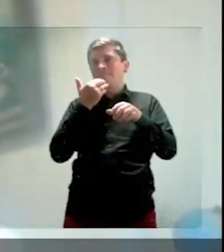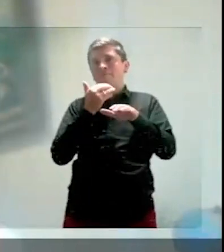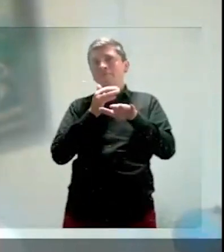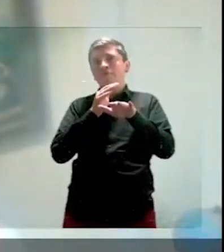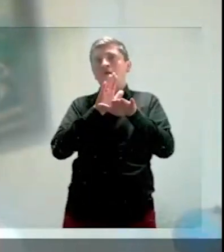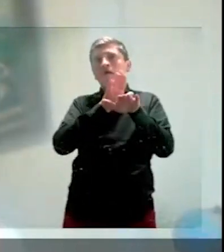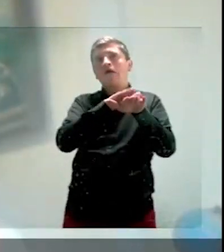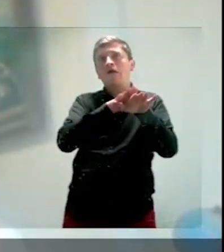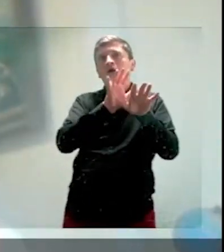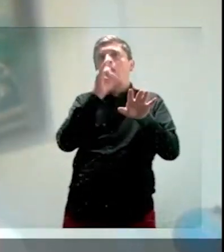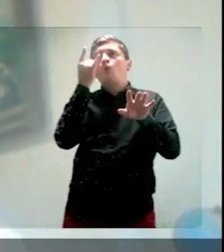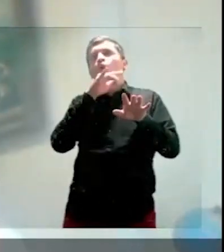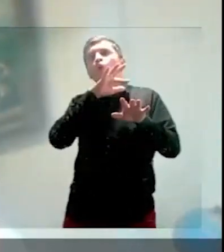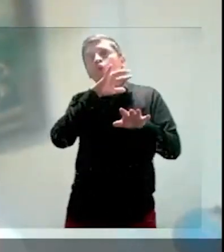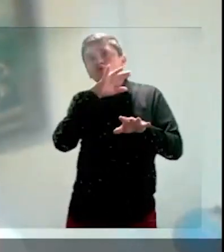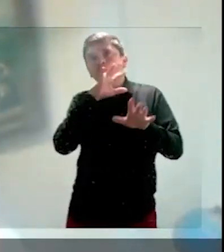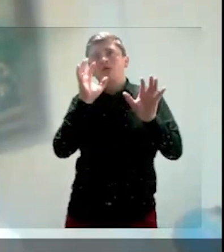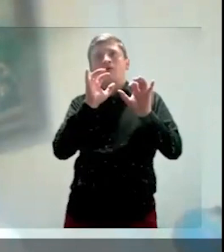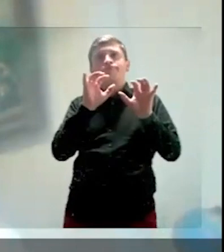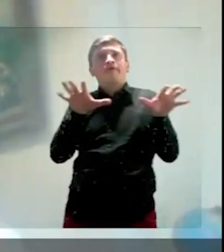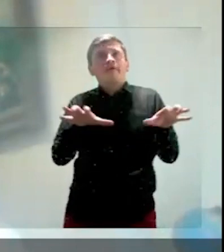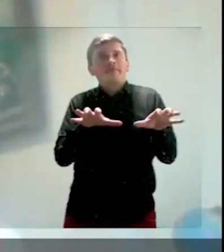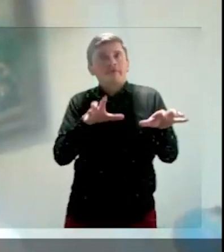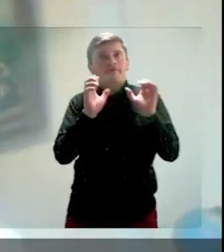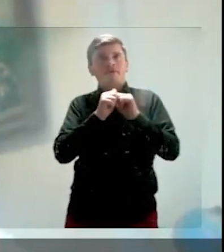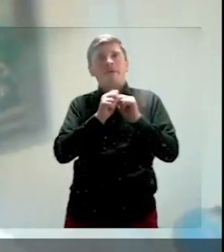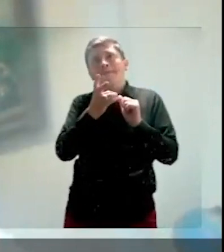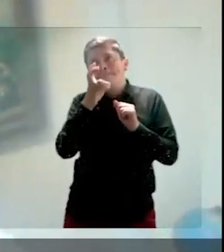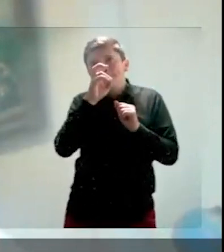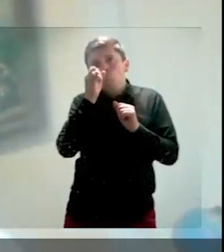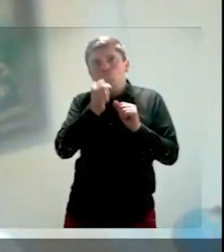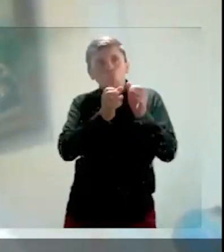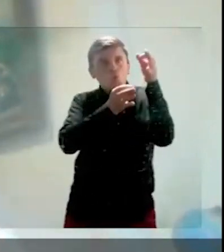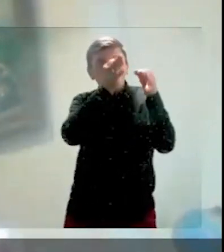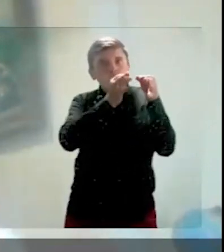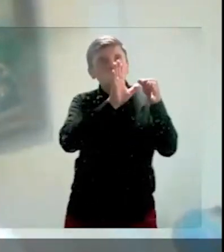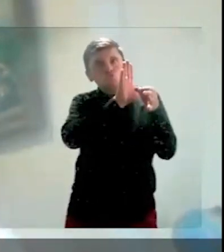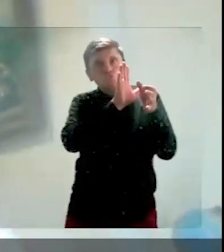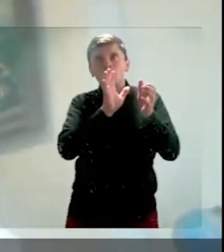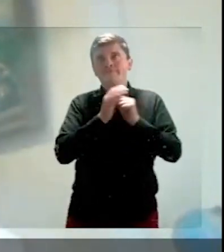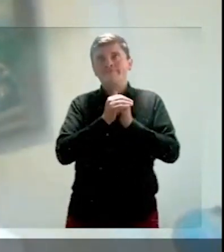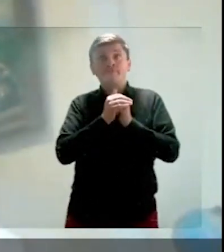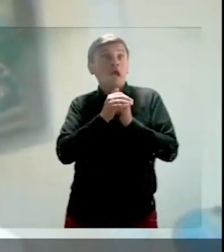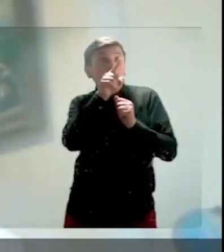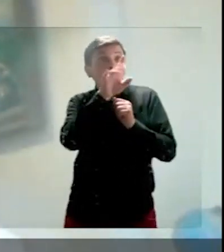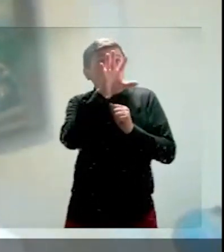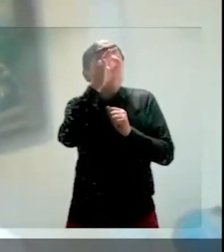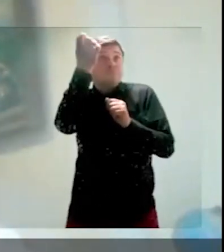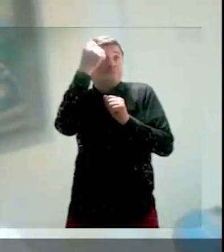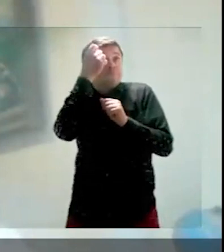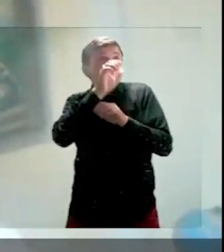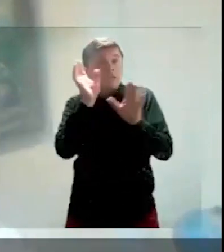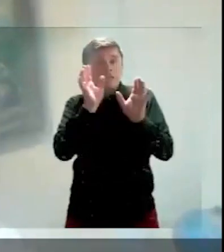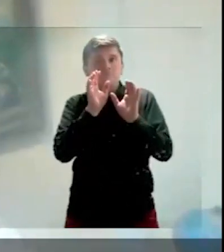actuación grosera, una actuación arbitraria por parte del juez solamente con esos criterios